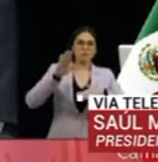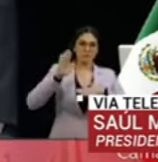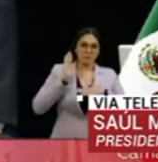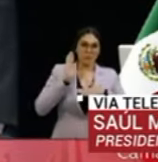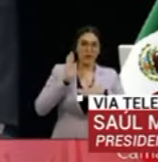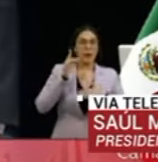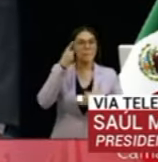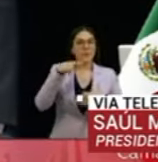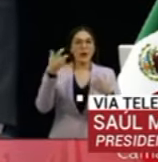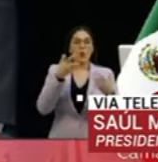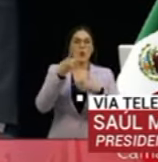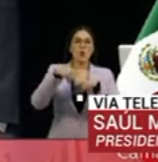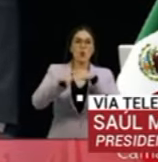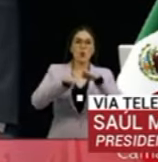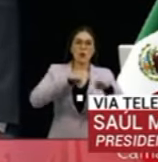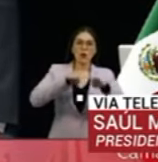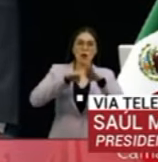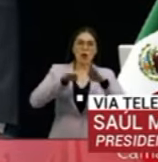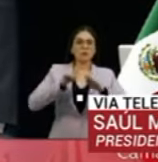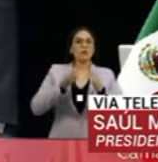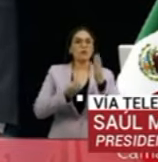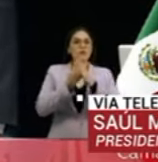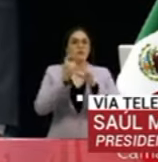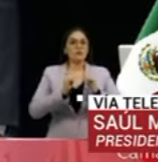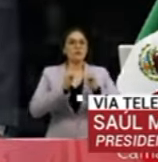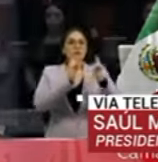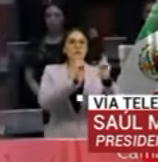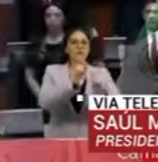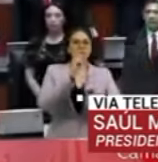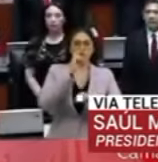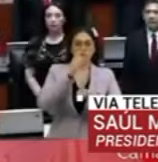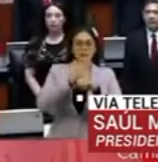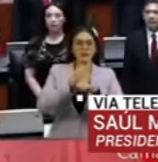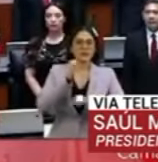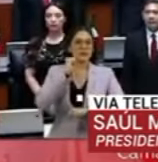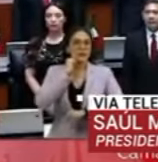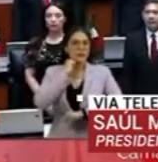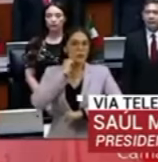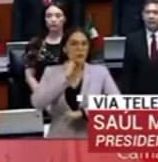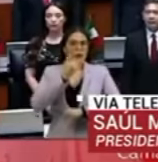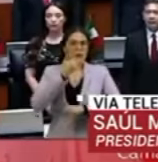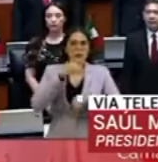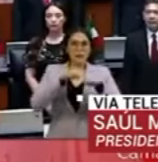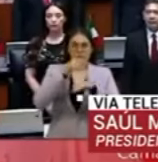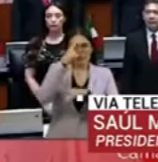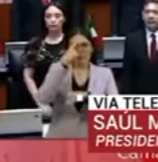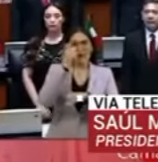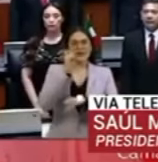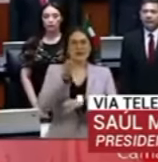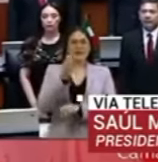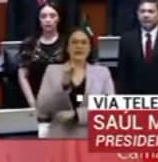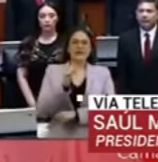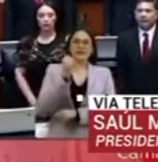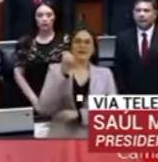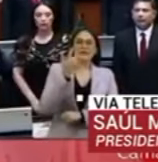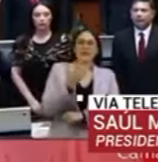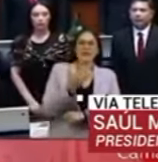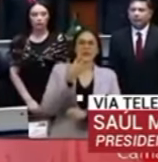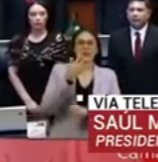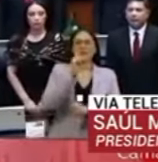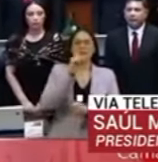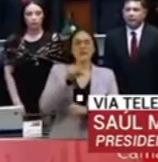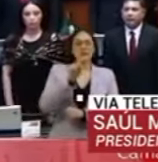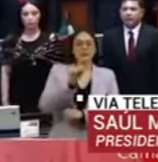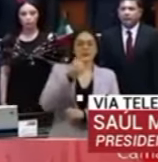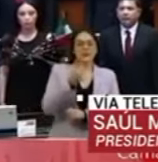los 128 como Así debe de ser bueno bastaría con convencer a alguien de que no se presentara o de que se enfermase pues pues no sé